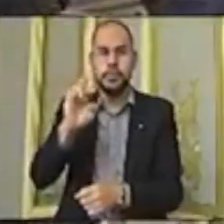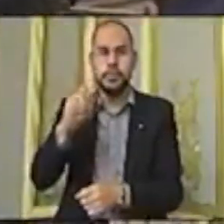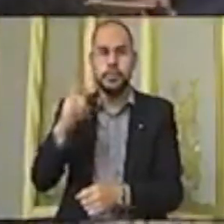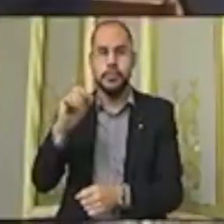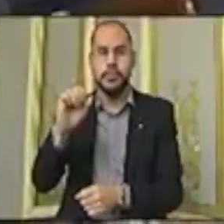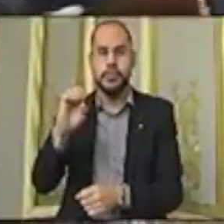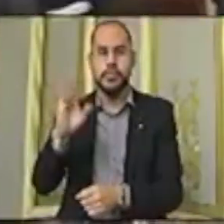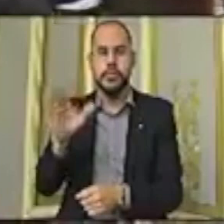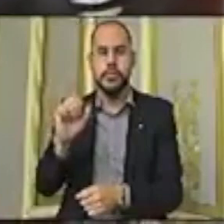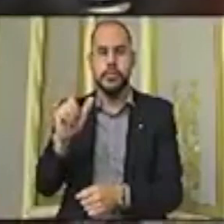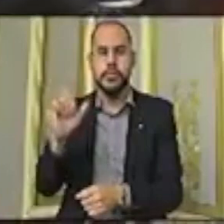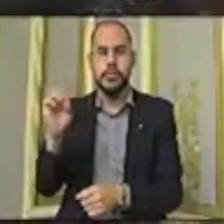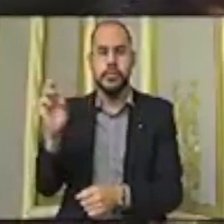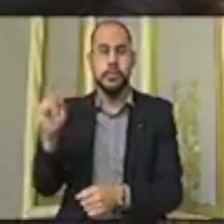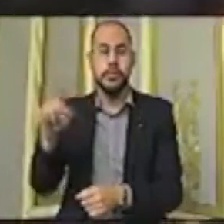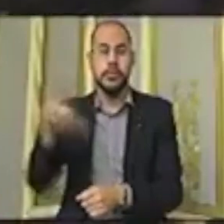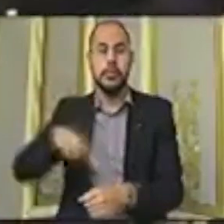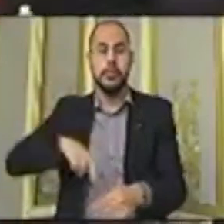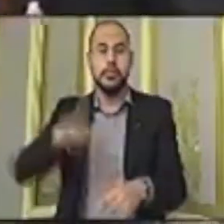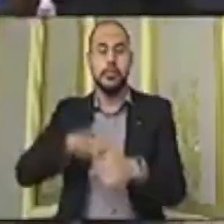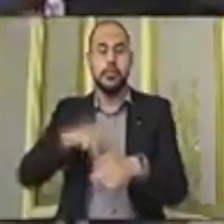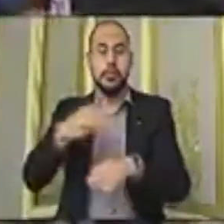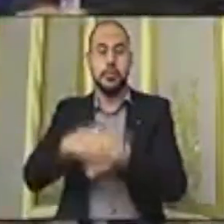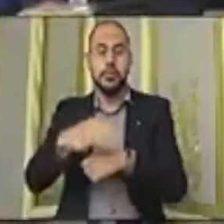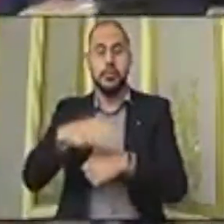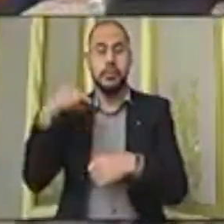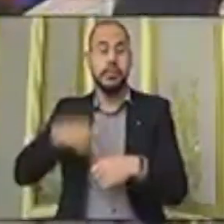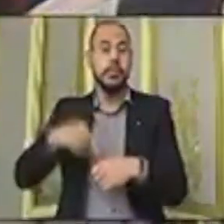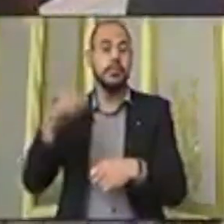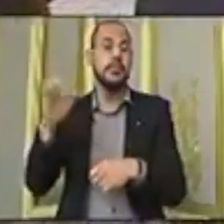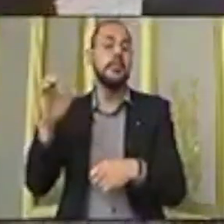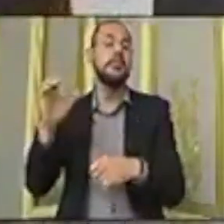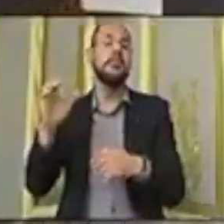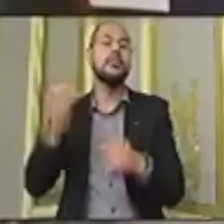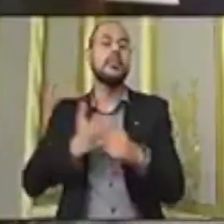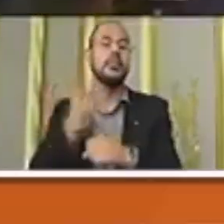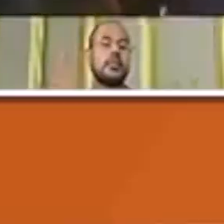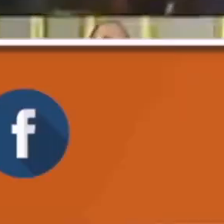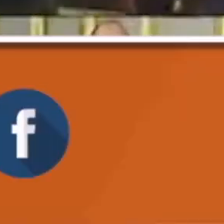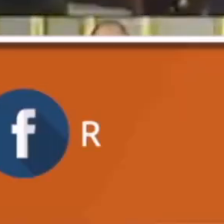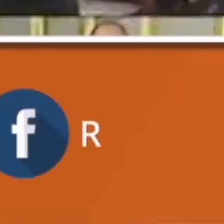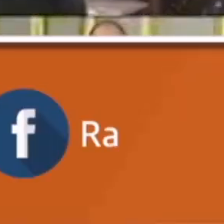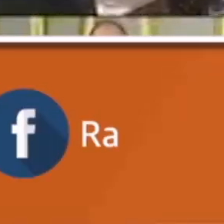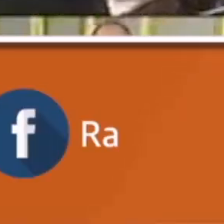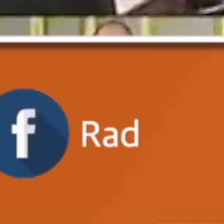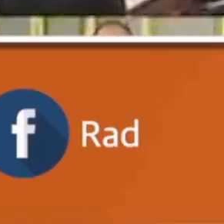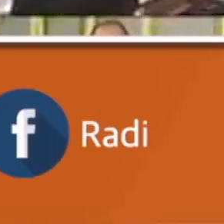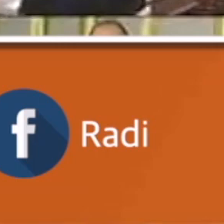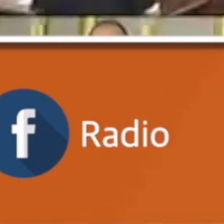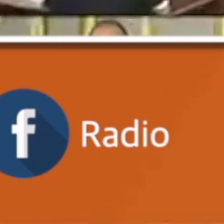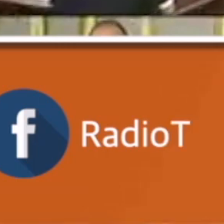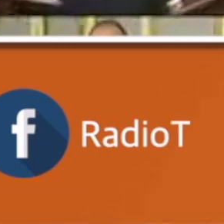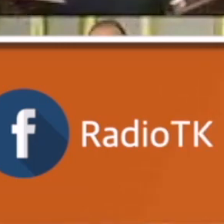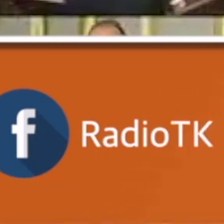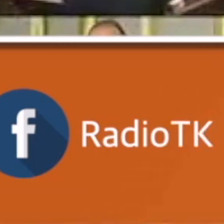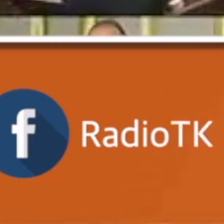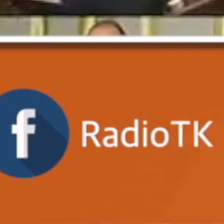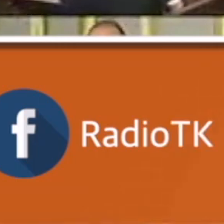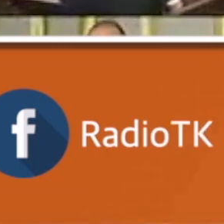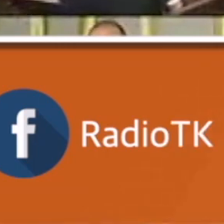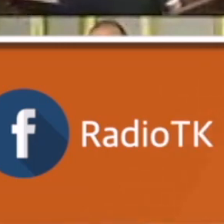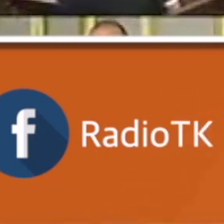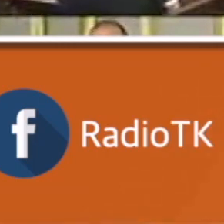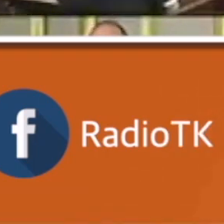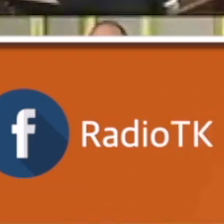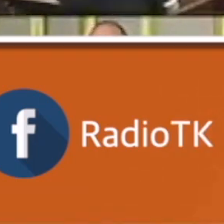Peregrina, gobernador sustituto del Estado Libre y Soberano de Puebla, a la presidenta del Honorable Tribunal Superior de Justicia y al presidente del Consejo